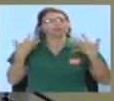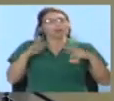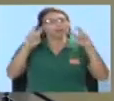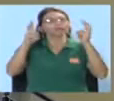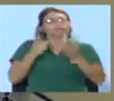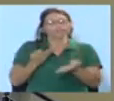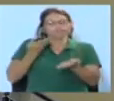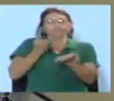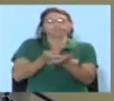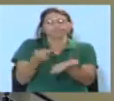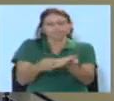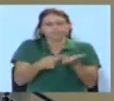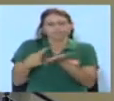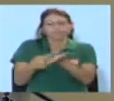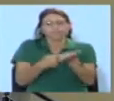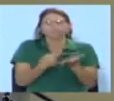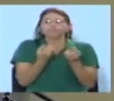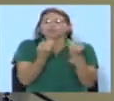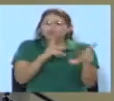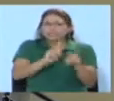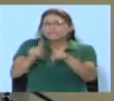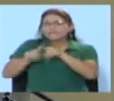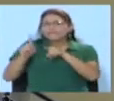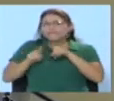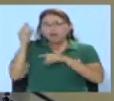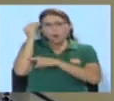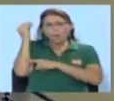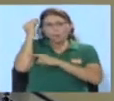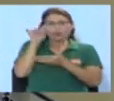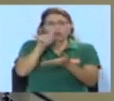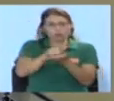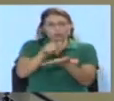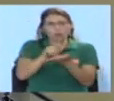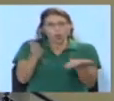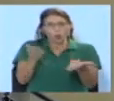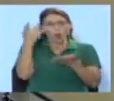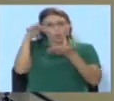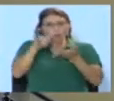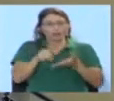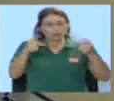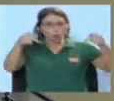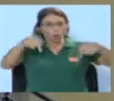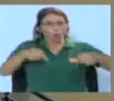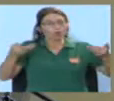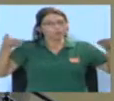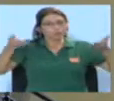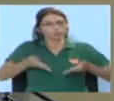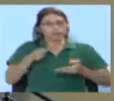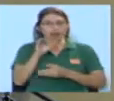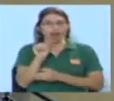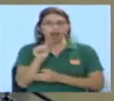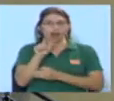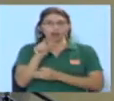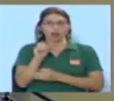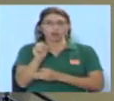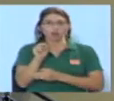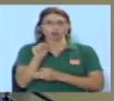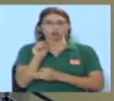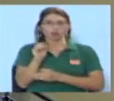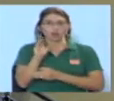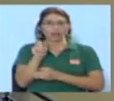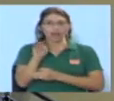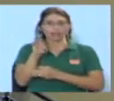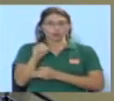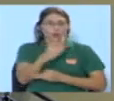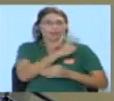hay posiciones bastante encontradas al respecto. Por eso hoy vamos a contar con la presencia de don Alonso Castro Matei, que es director del